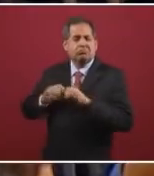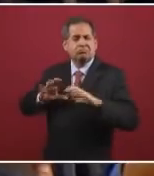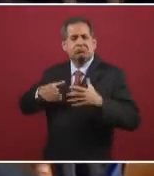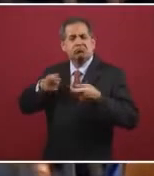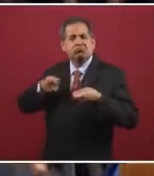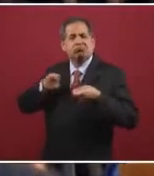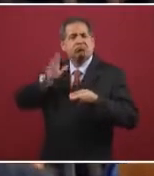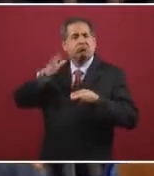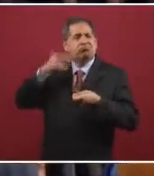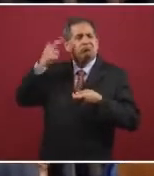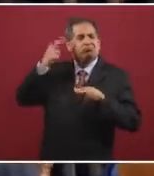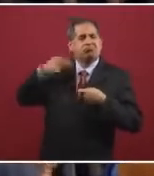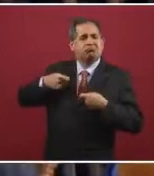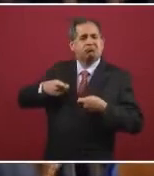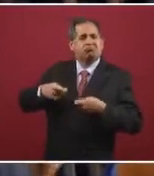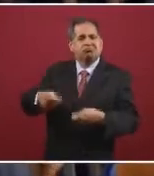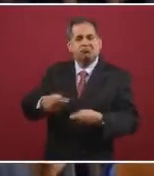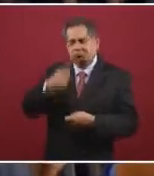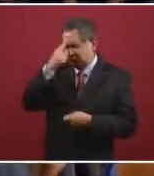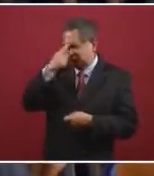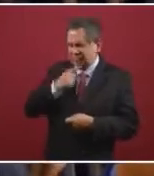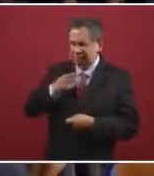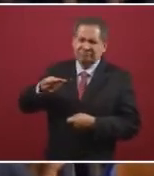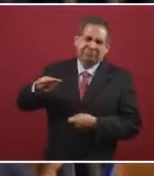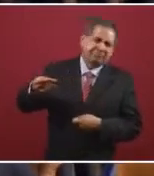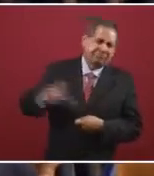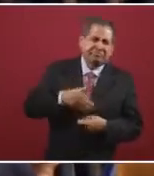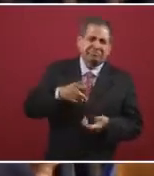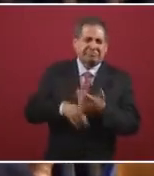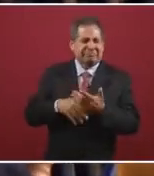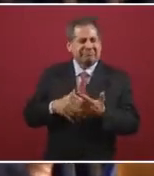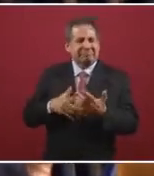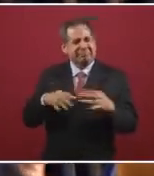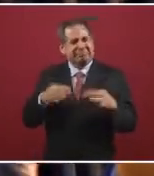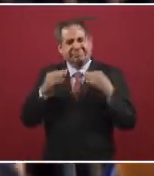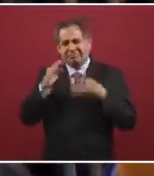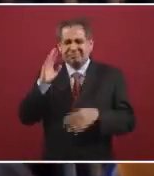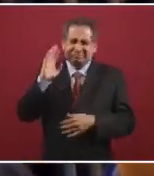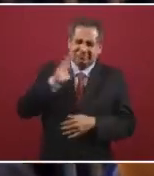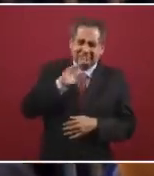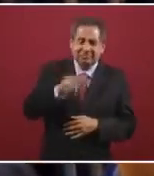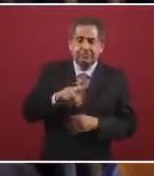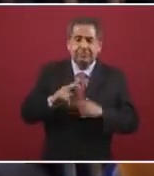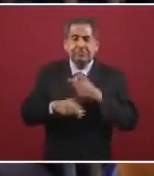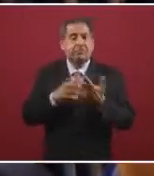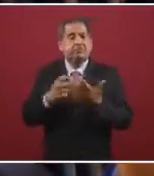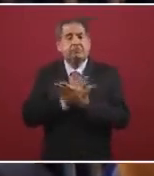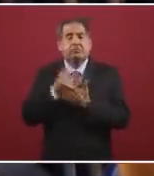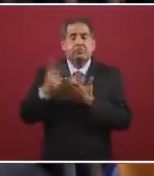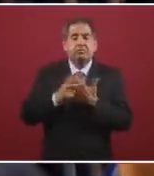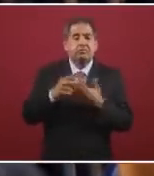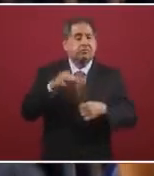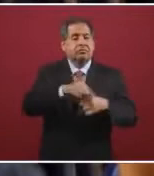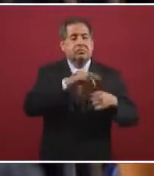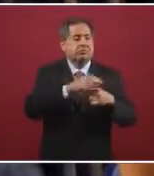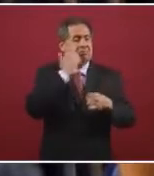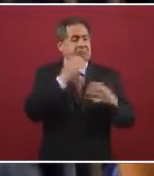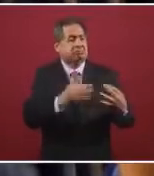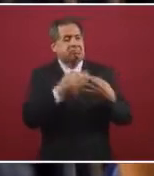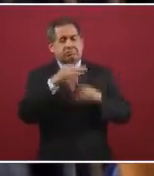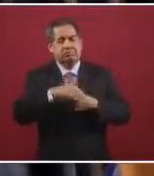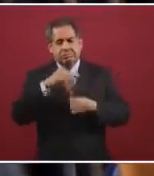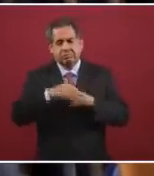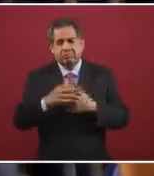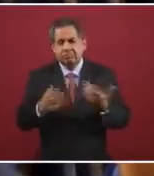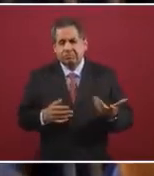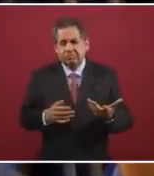monarquía en el colmo del cinismo, de la desfachatez, para crear programas electoreros, los